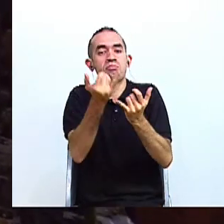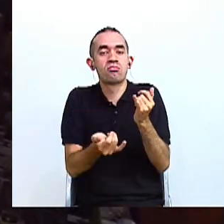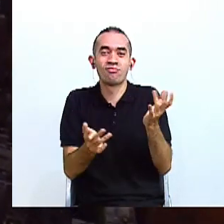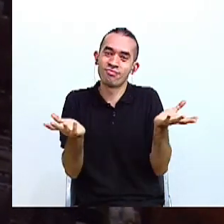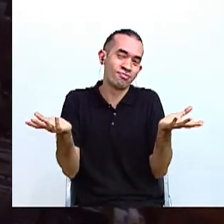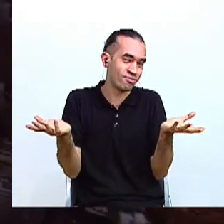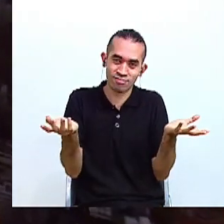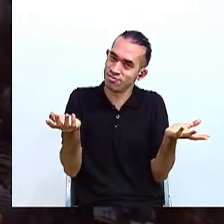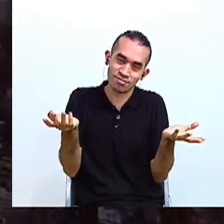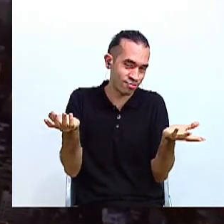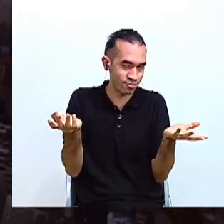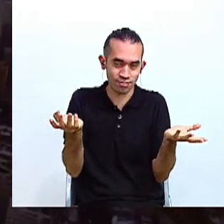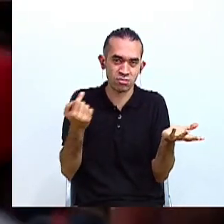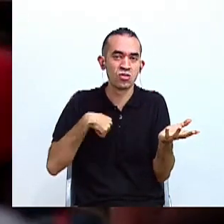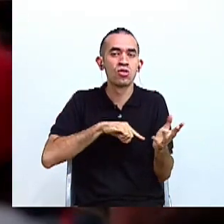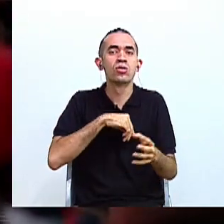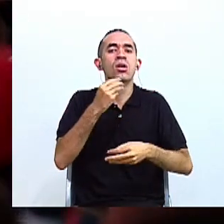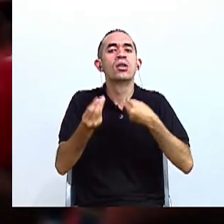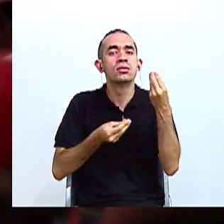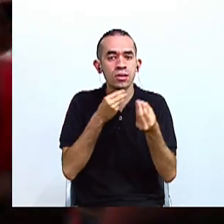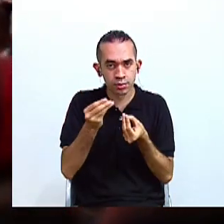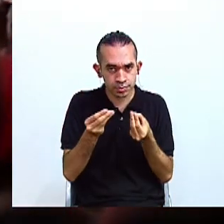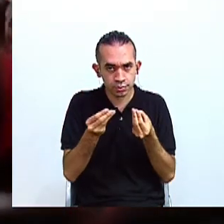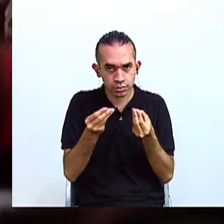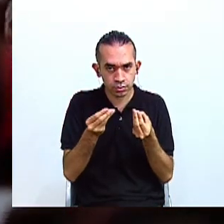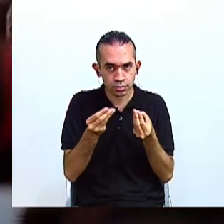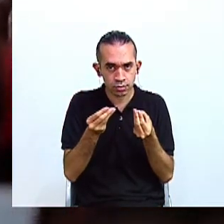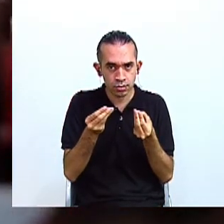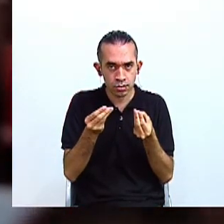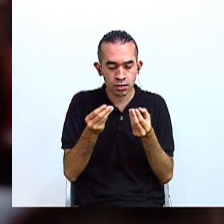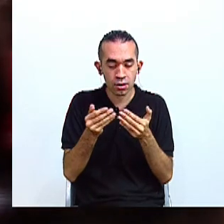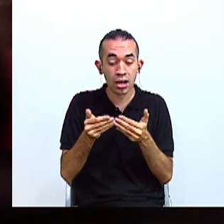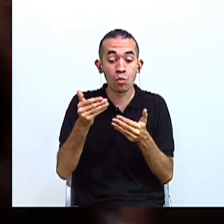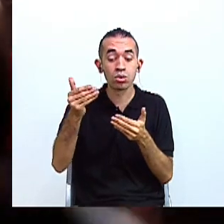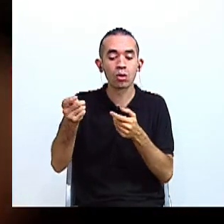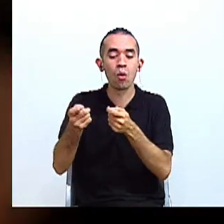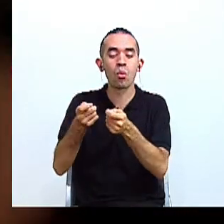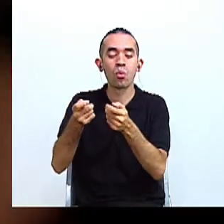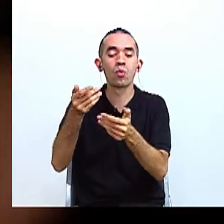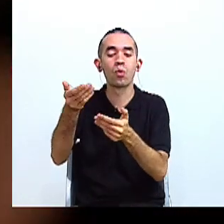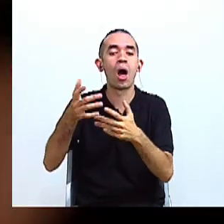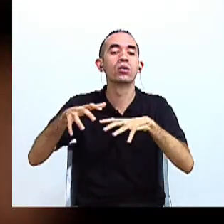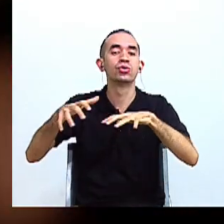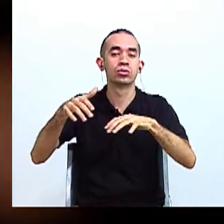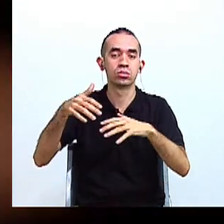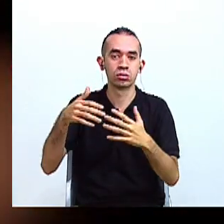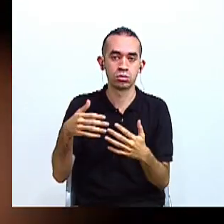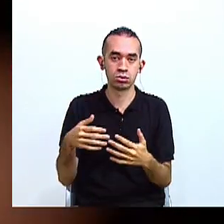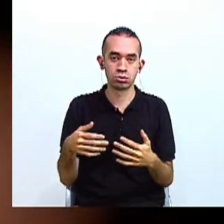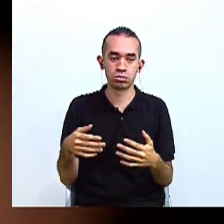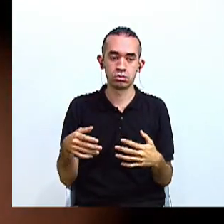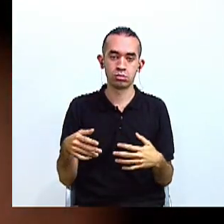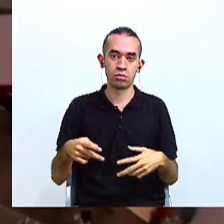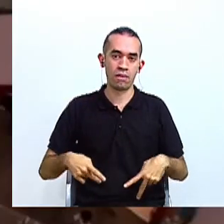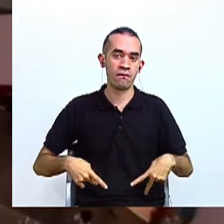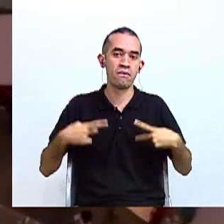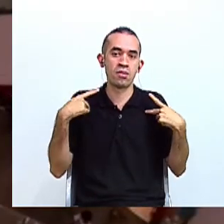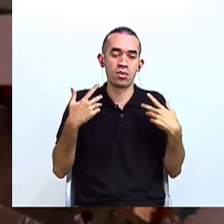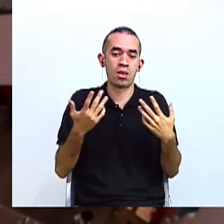Lo único que podemos hacer es controlar lo que haremos después. Cómo vivir nuestras